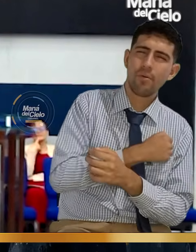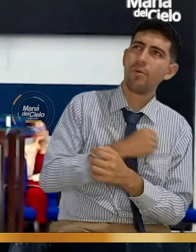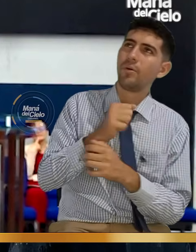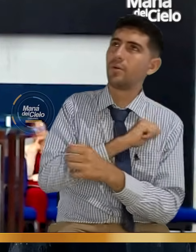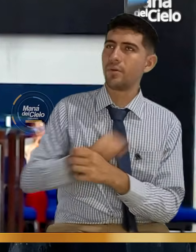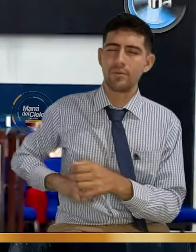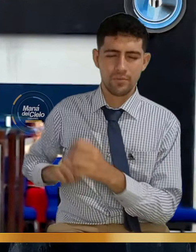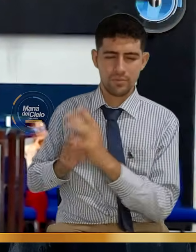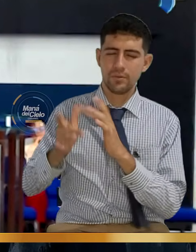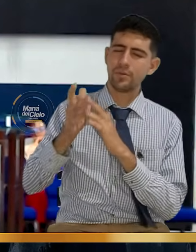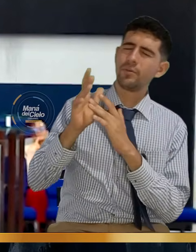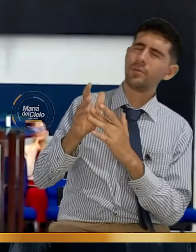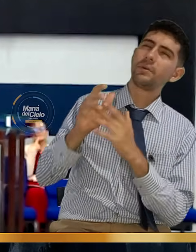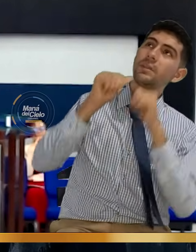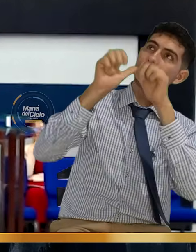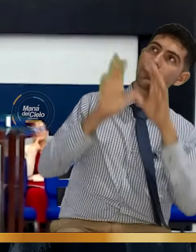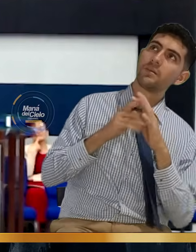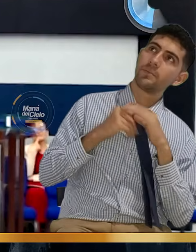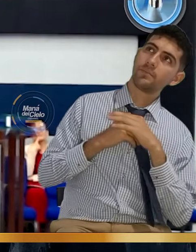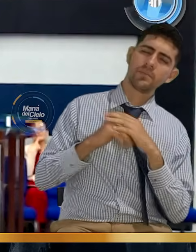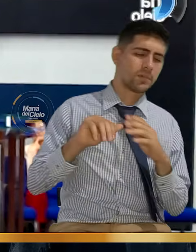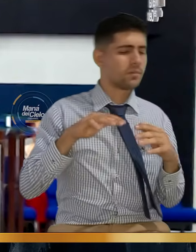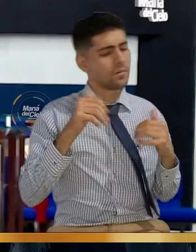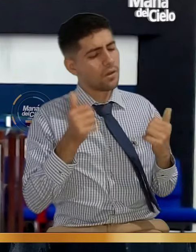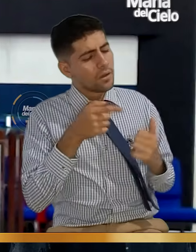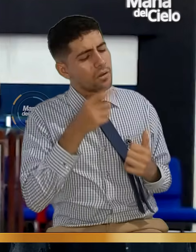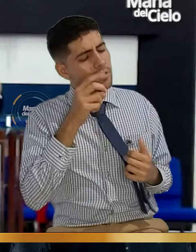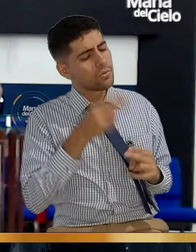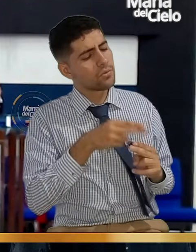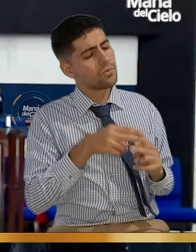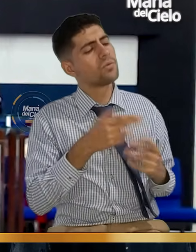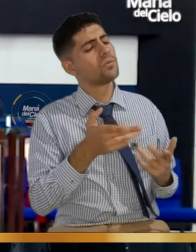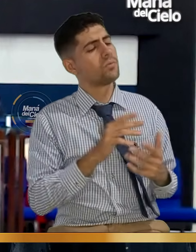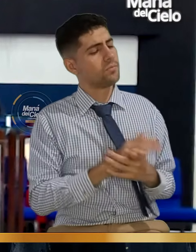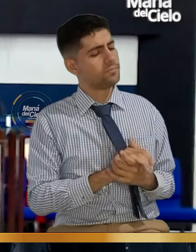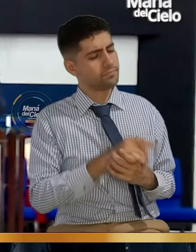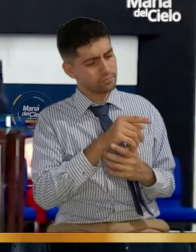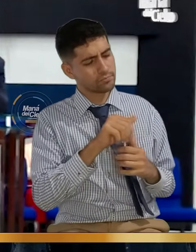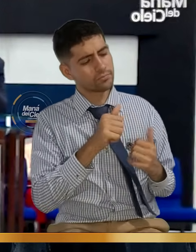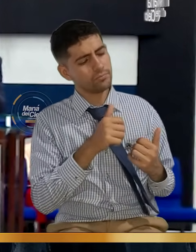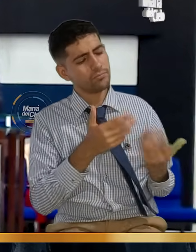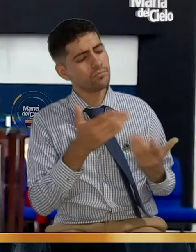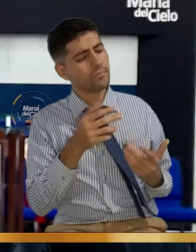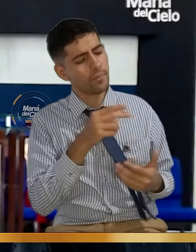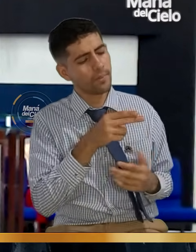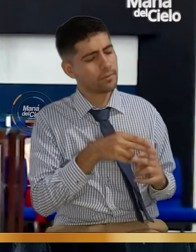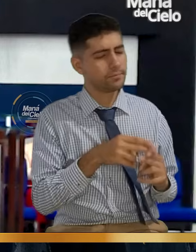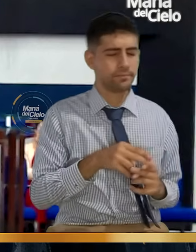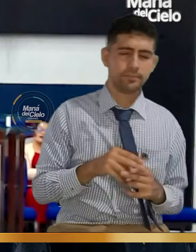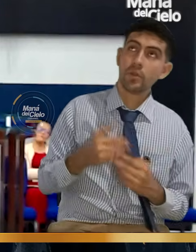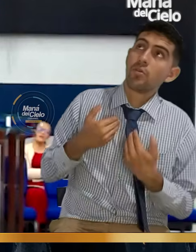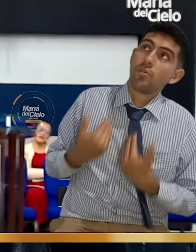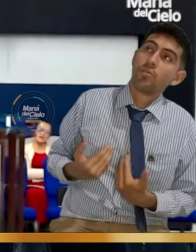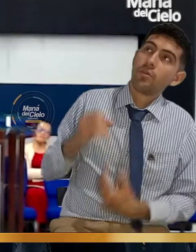Léala para que usted se dé cuenta de los hombres y las mujeres que fueron transformados por el poder del Cristo, del Dios